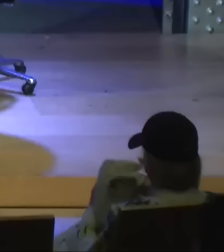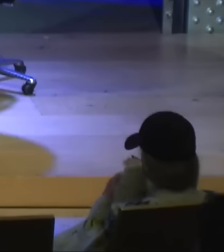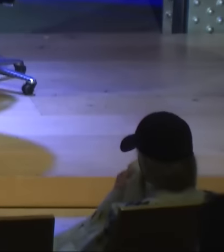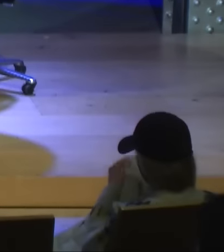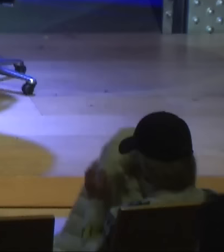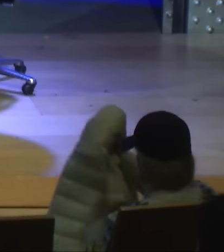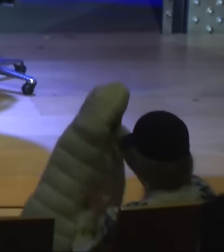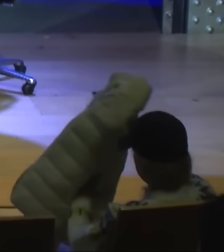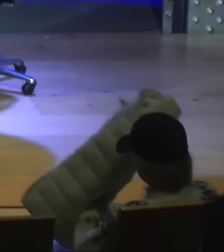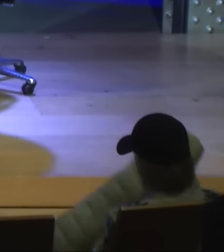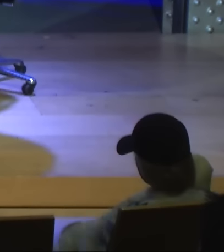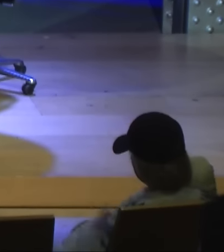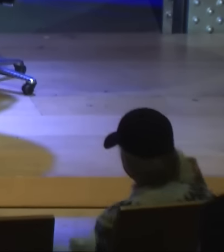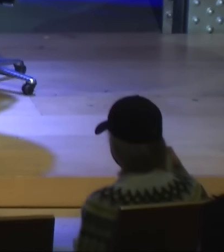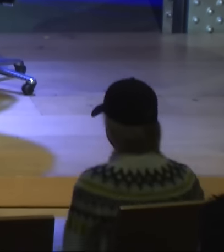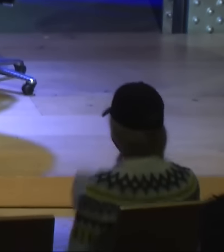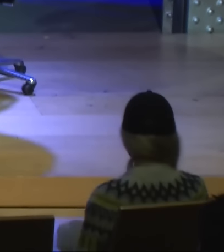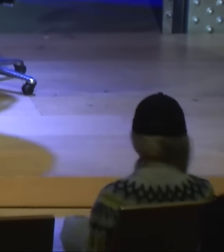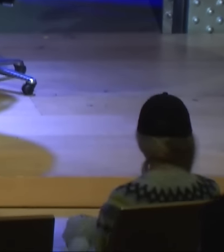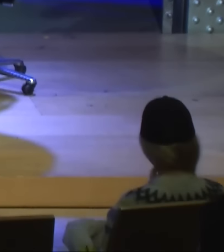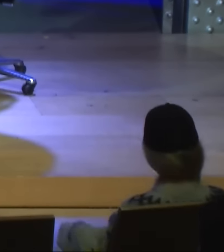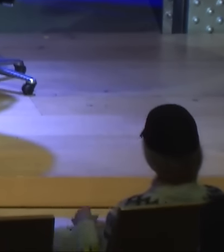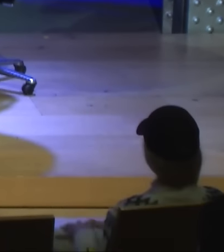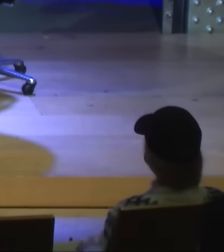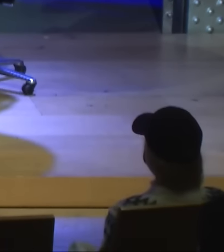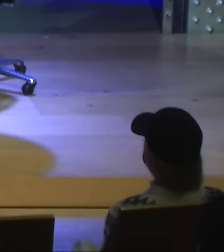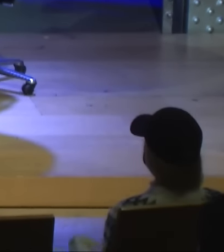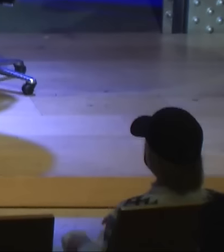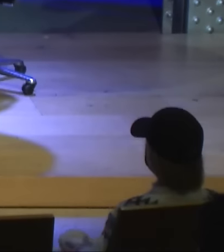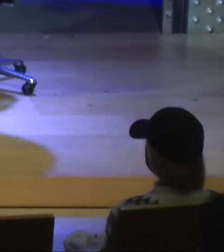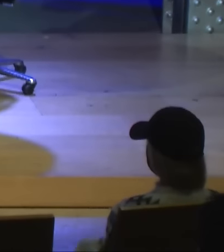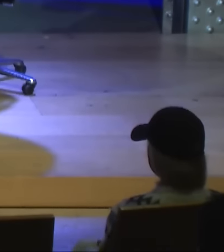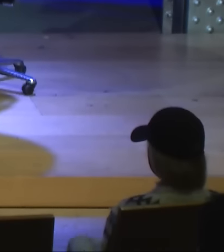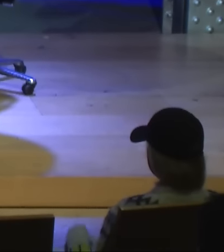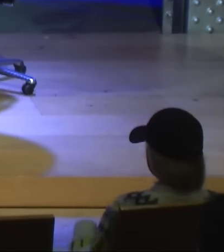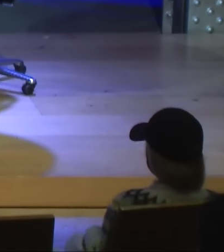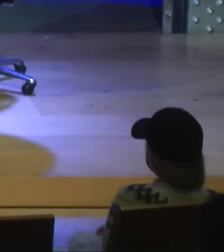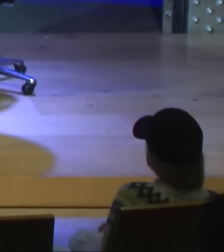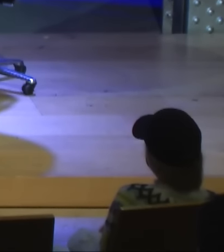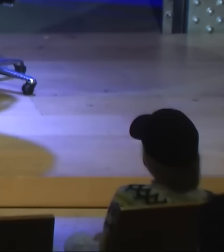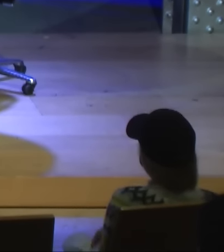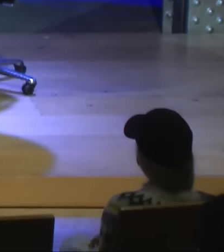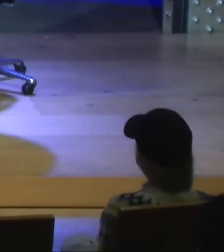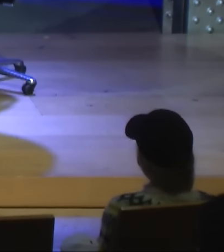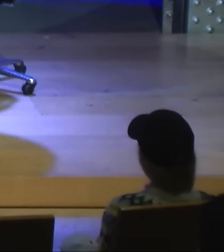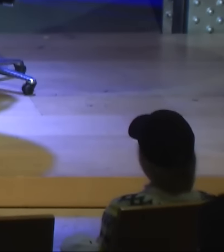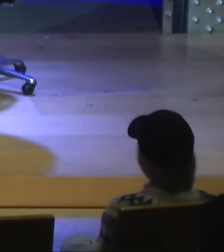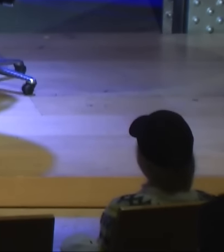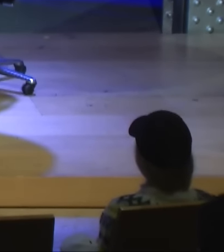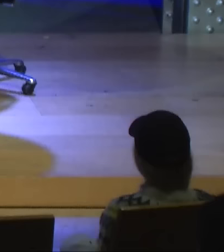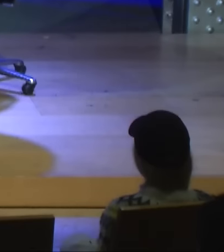hoy, ¿eh? Hay muchísima tarea. Hoy vamos a tener bichos, vamos a tener nazis. El